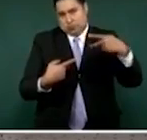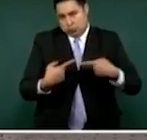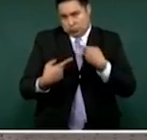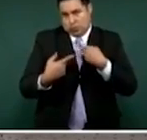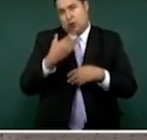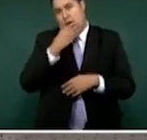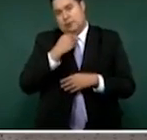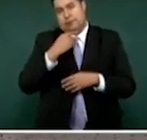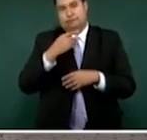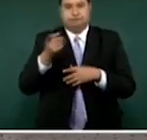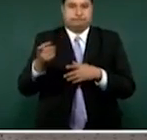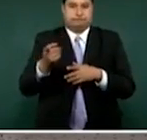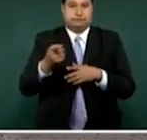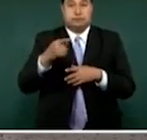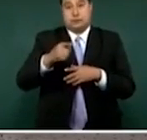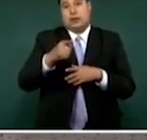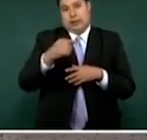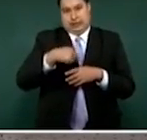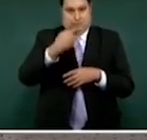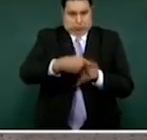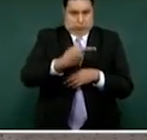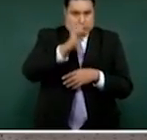y local y nacional.